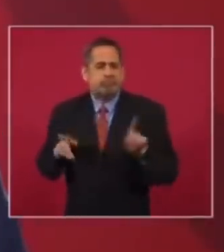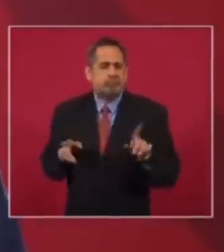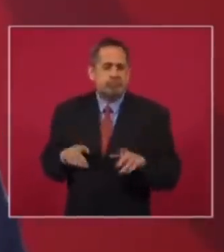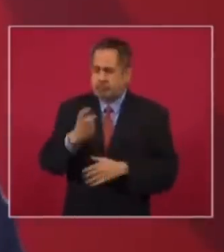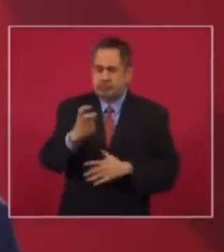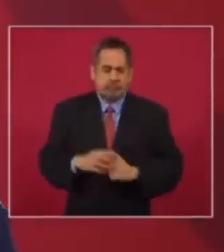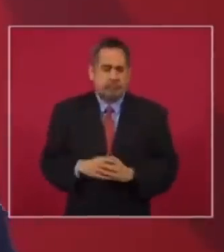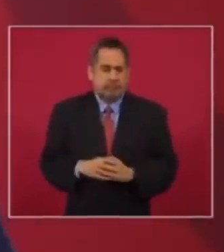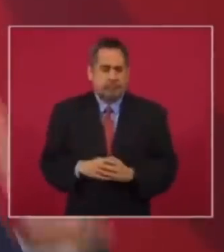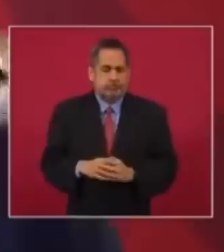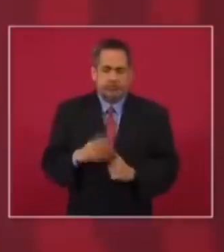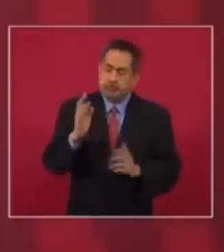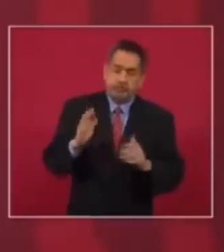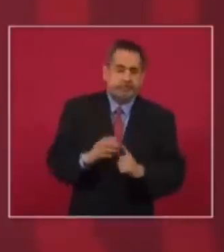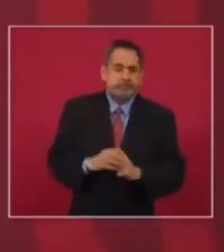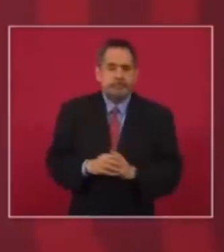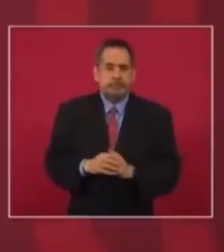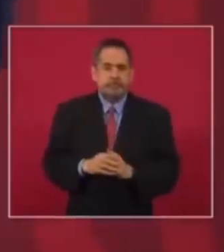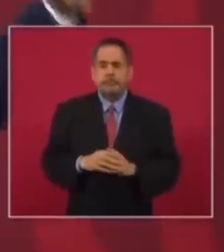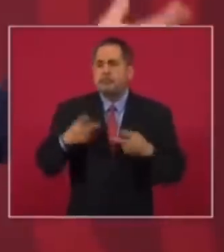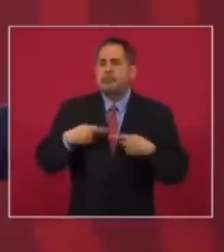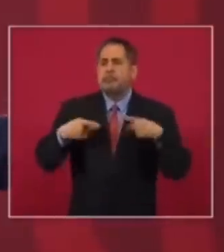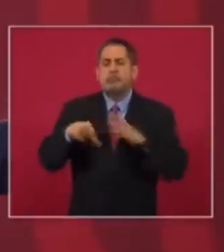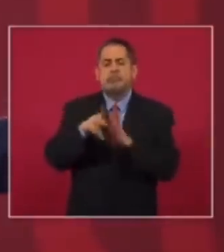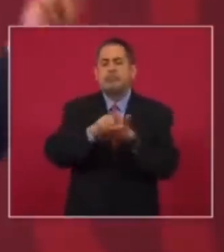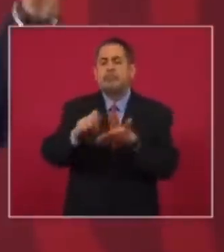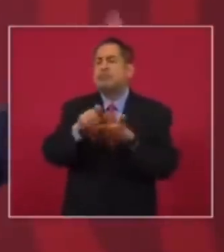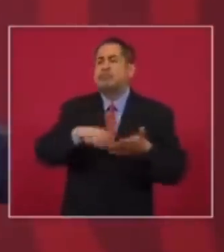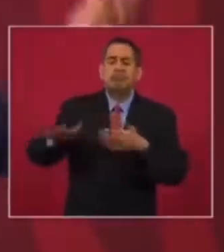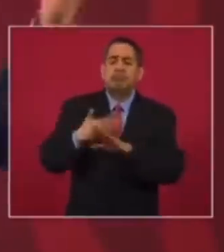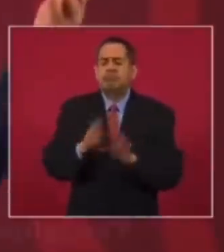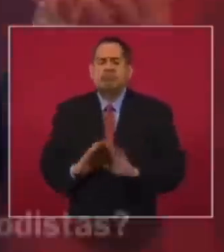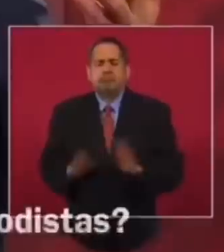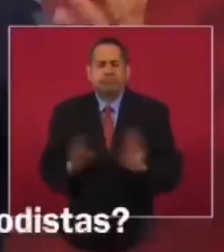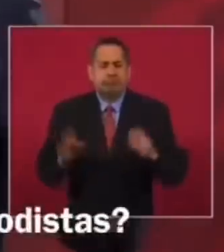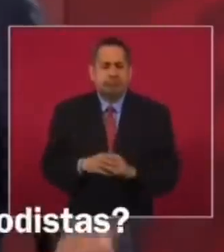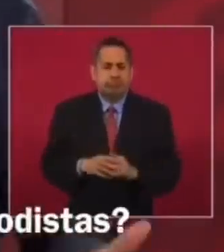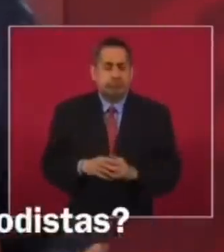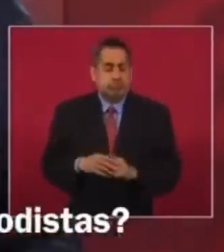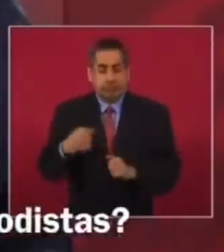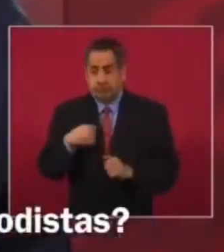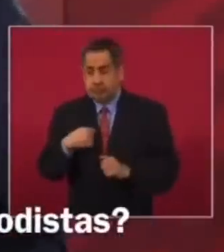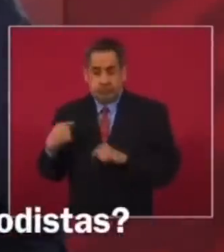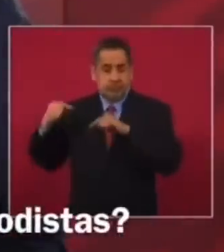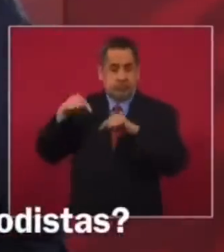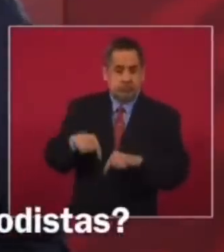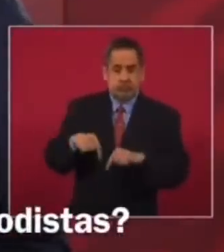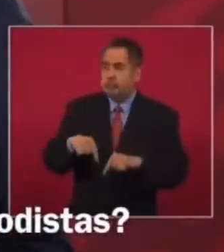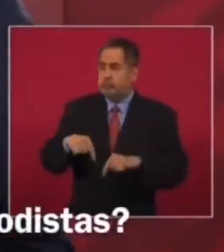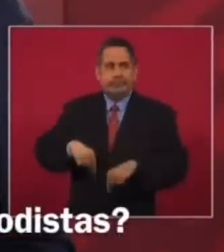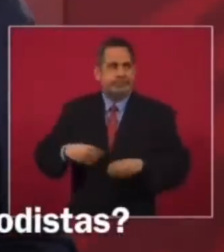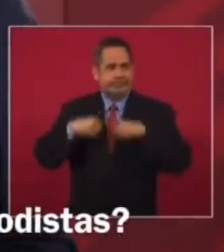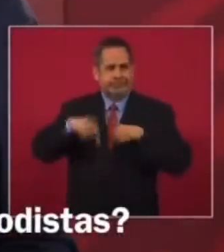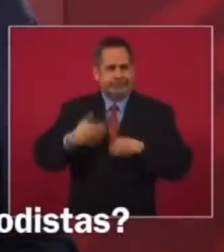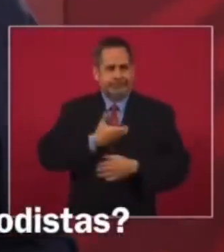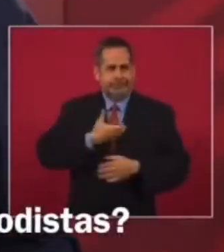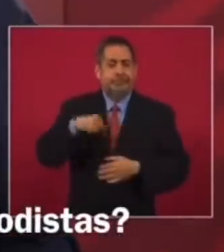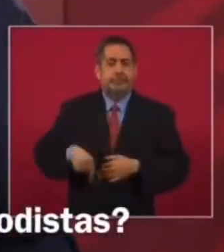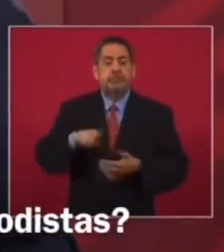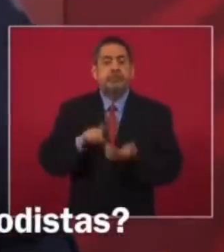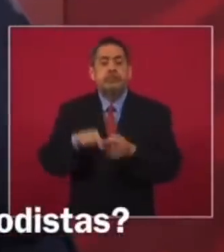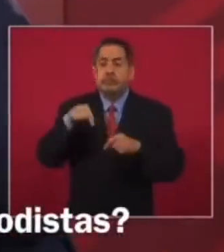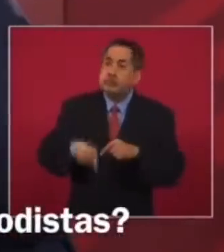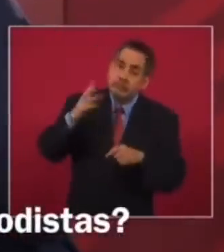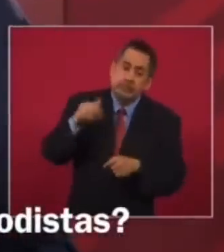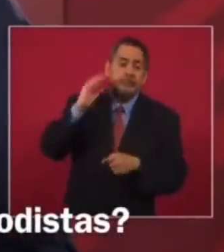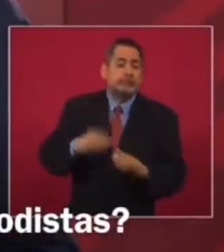así pero con los periodistas de ninguna manera miren yo llegué a vivir al palacio porque aquí